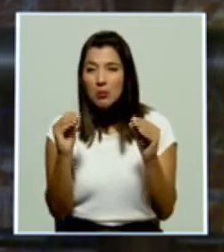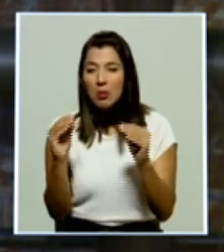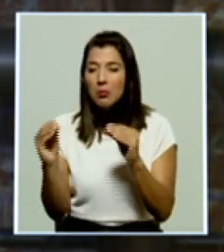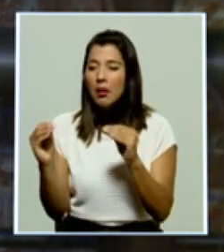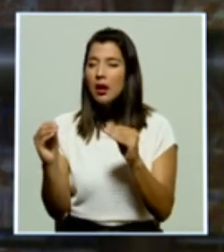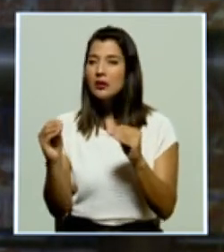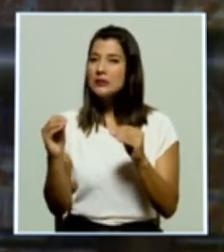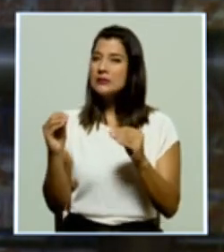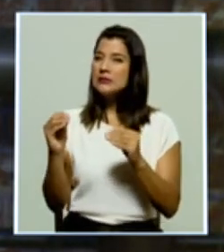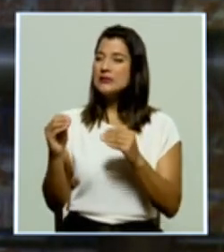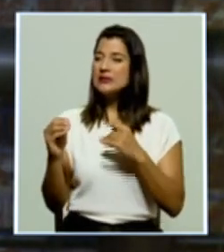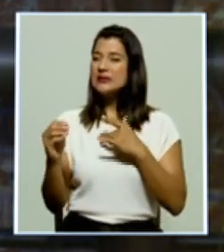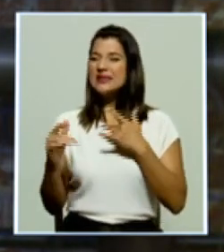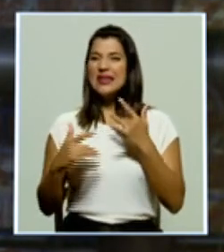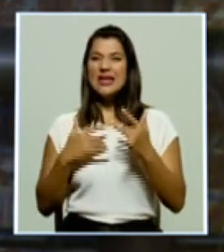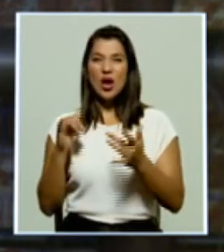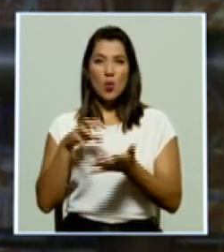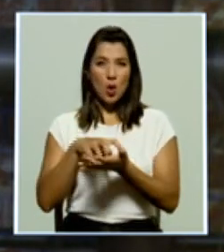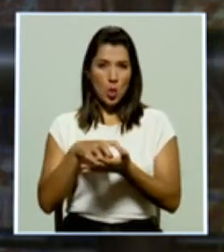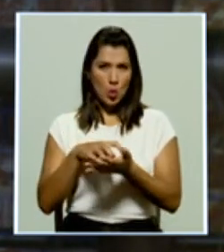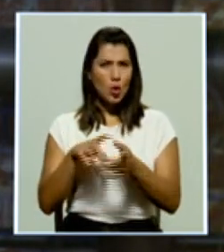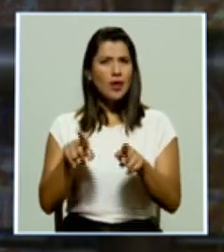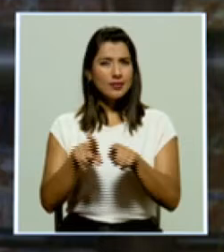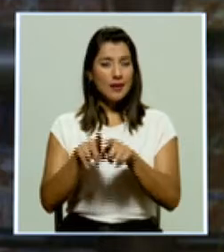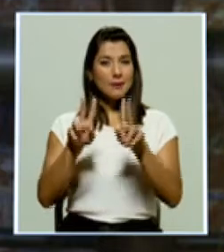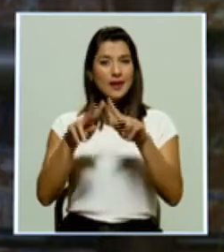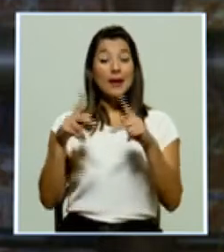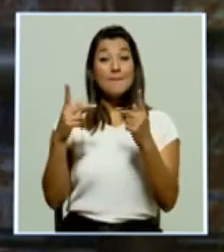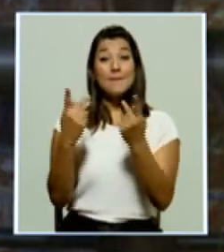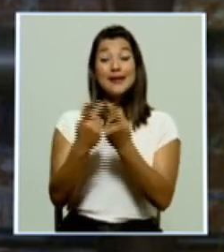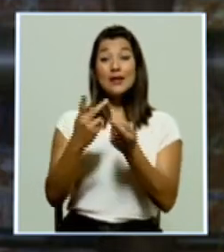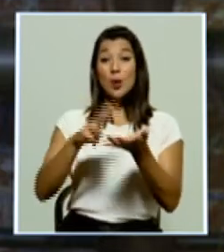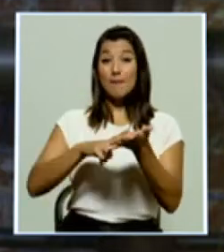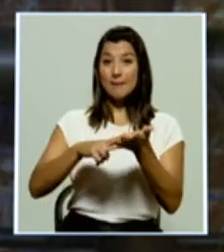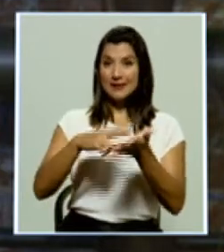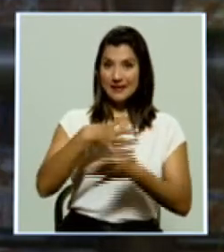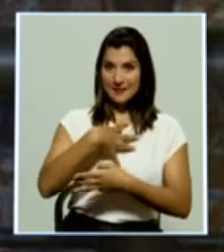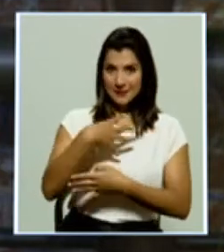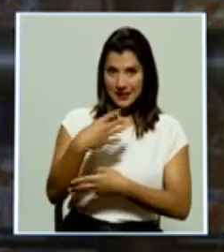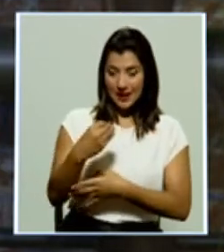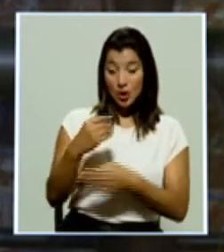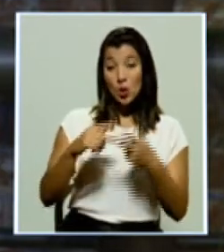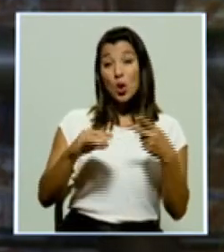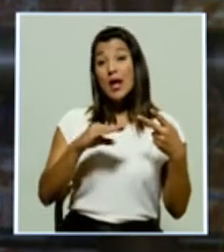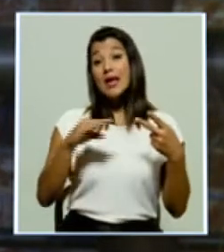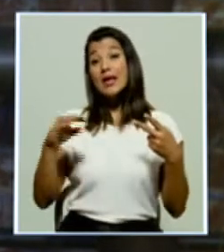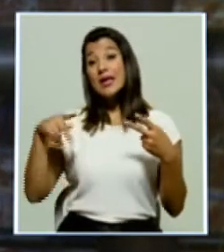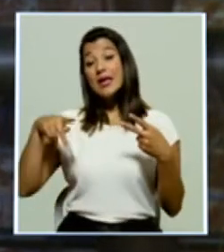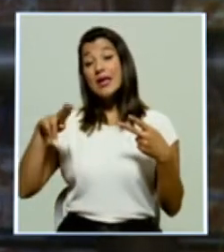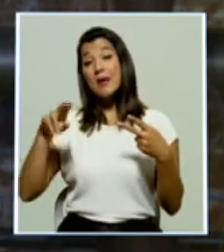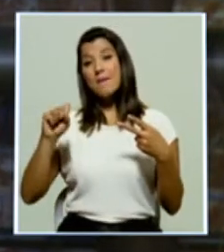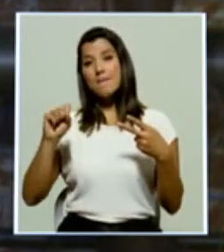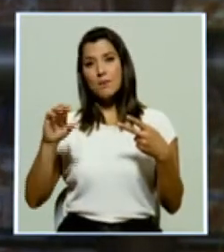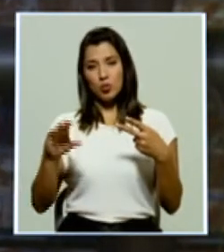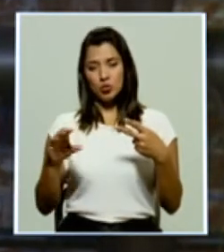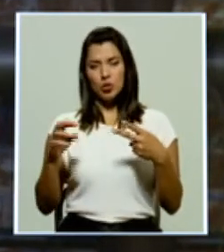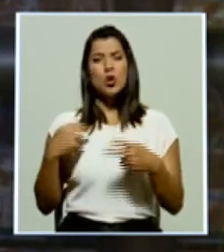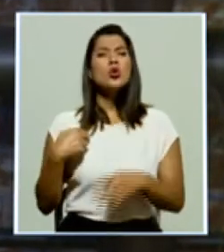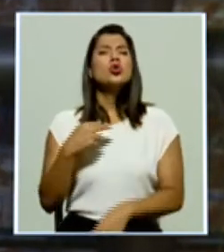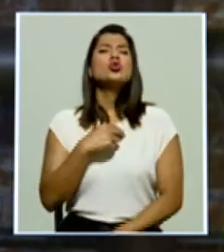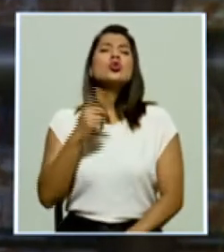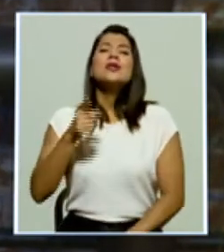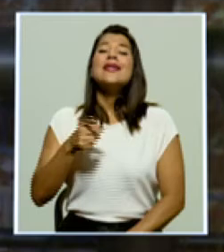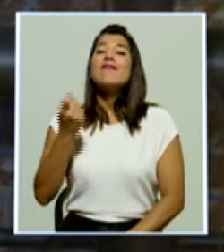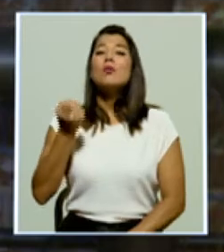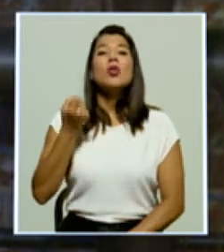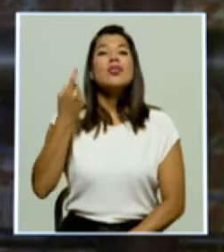cuestionando, incluso dentro del mismo Partido Liberación Nacional y dentro de la misma unidad. Hay que entender que ya estallaron